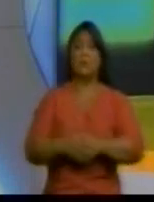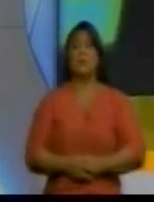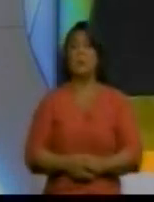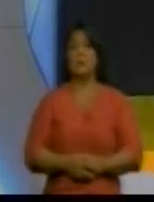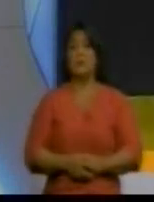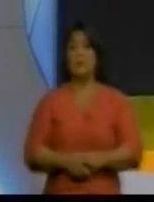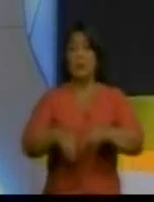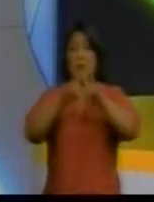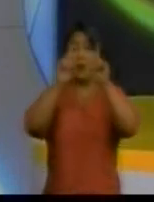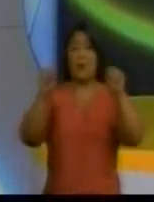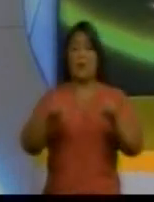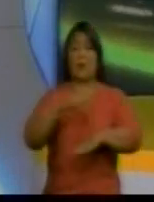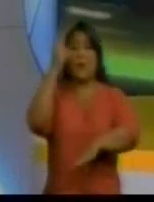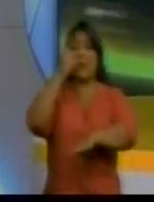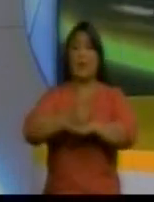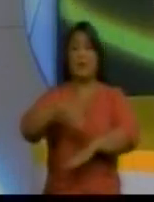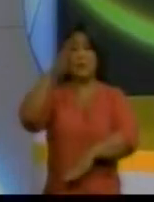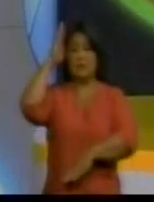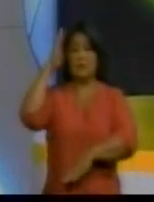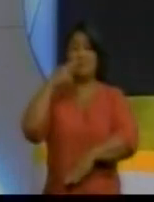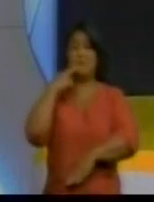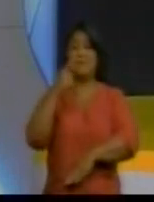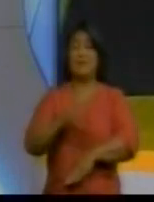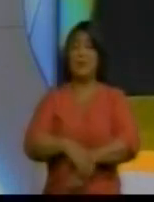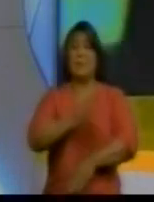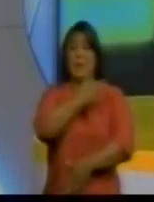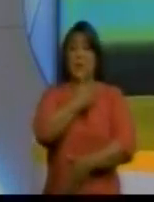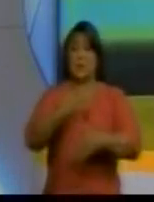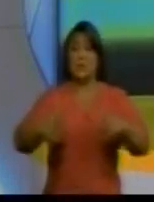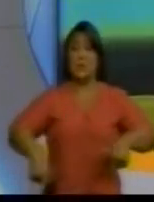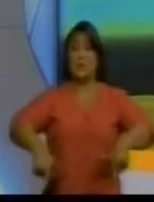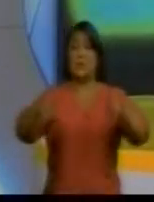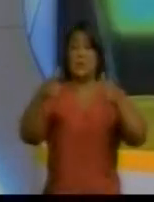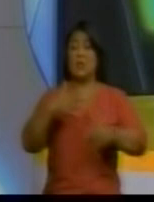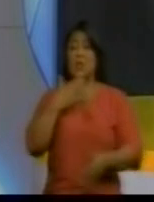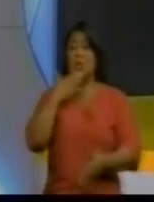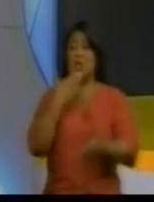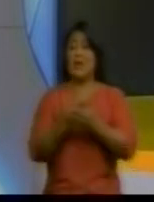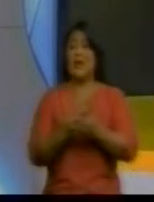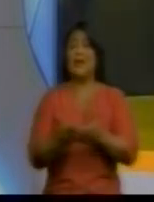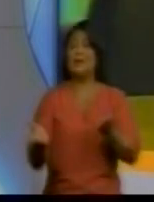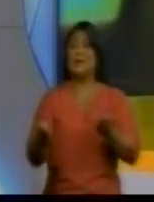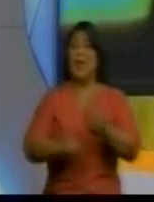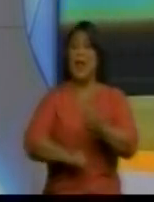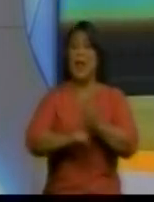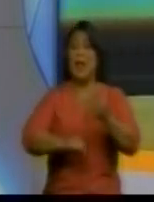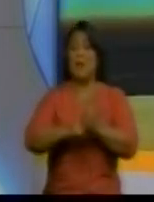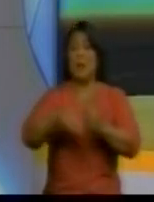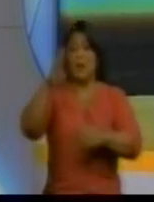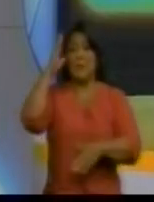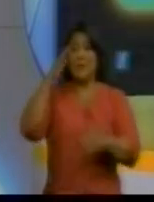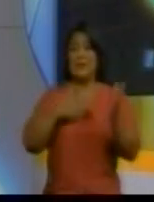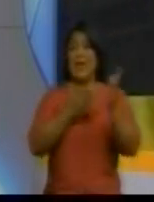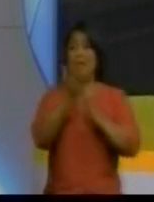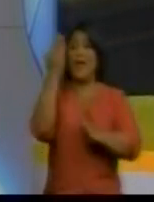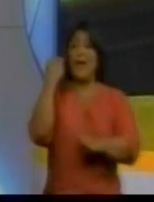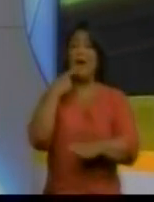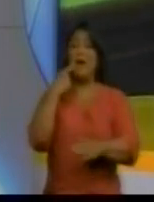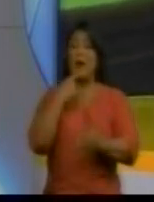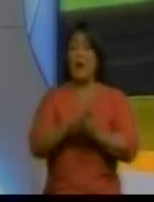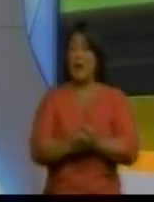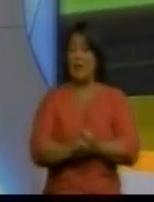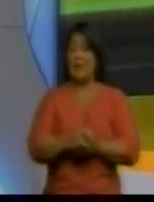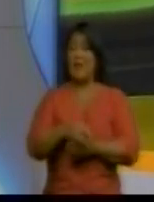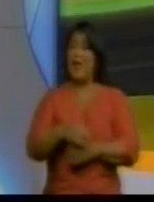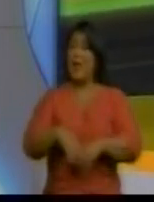En el marco del Día del Ejército, el presidente de la República, Lenín Moreno, agradeció a las Fuerzas Armadas por el apoyo durante el paro de octubre. El acto castrense